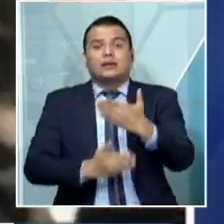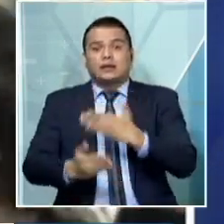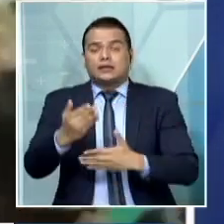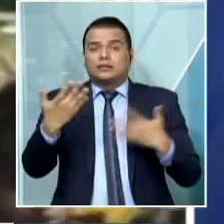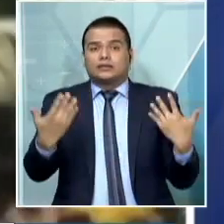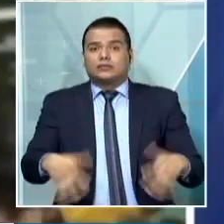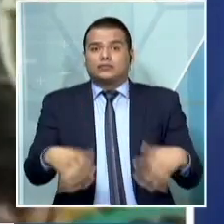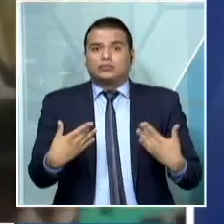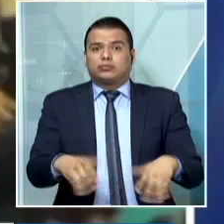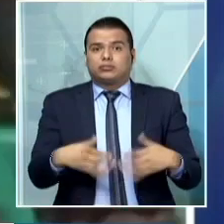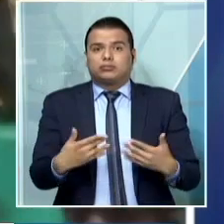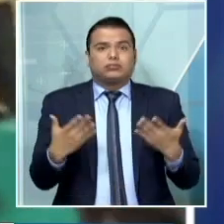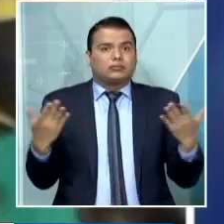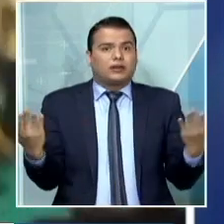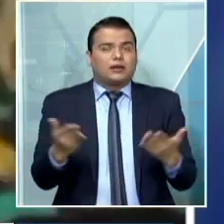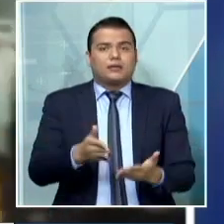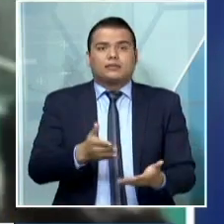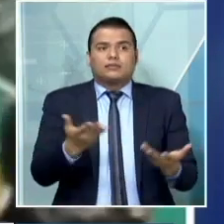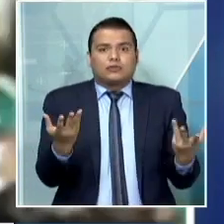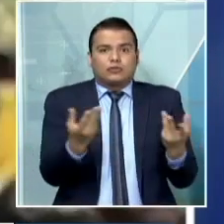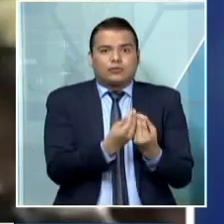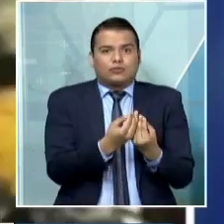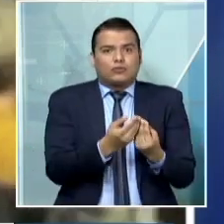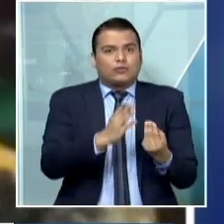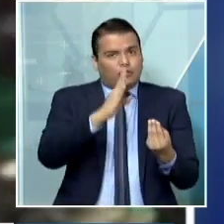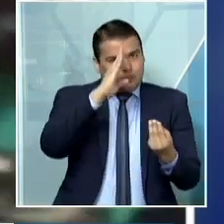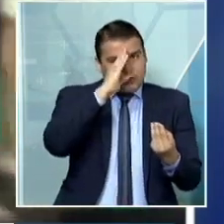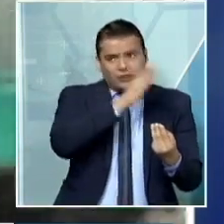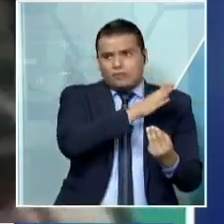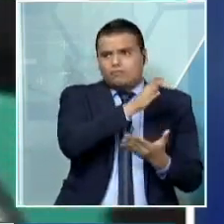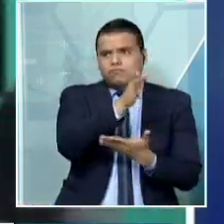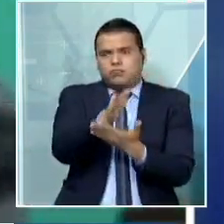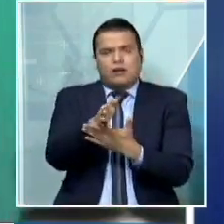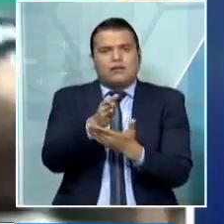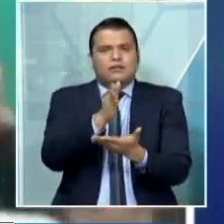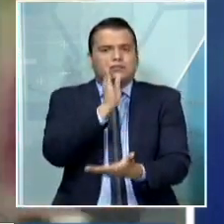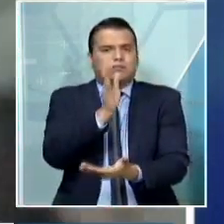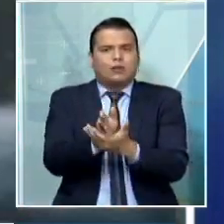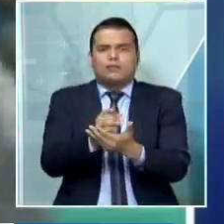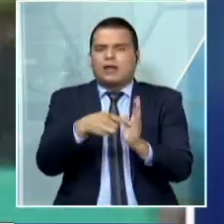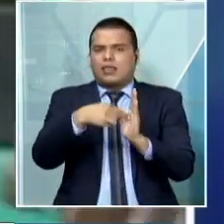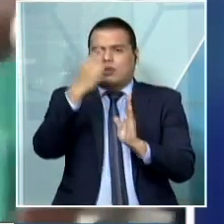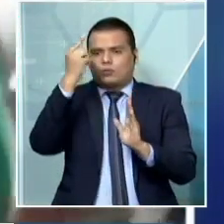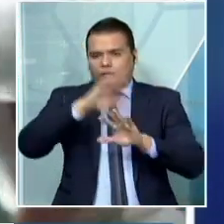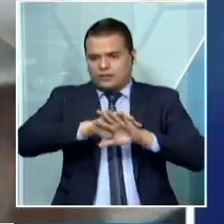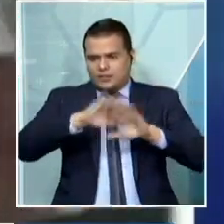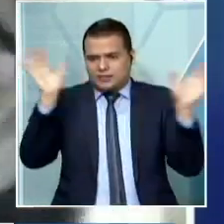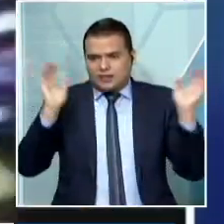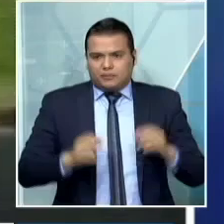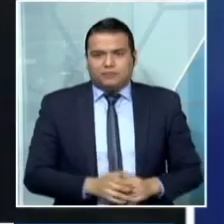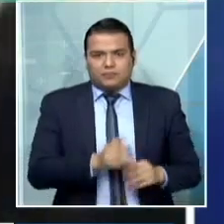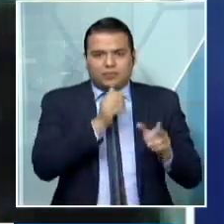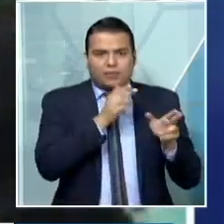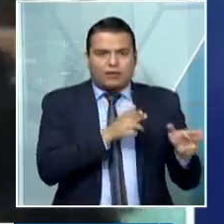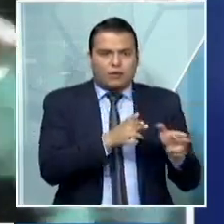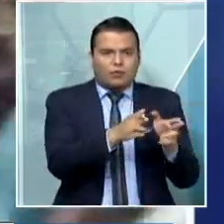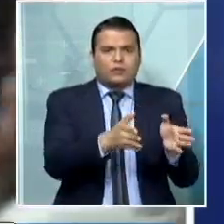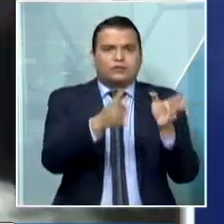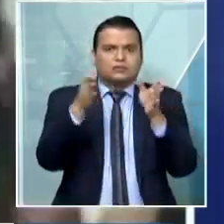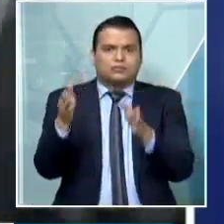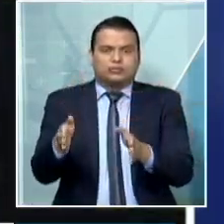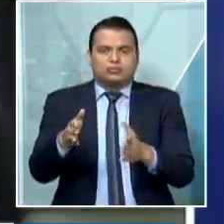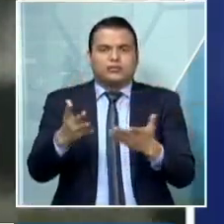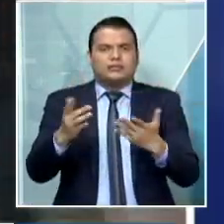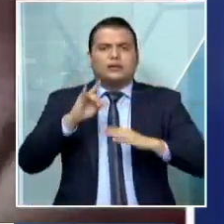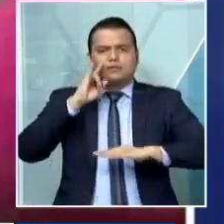puñal, pelea que de inmediato obligó a las autoridades a tomar medidas urgentes. El Boulevard será